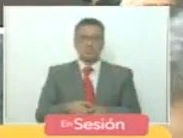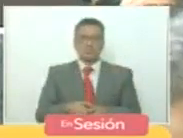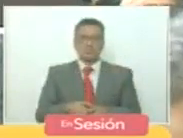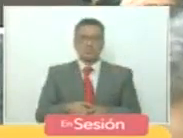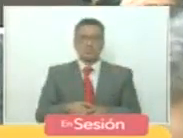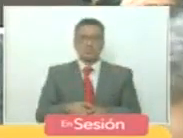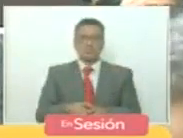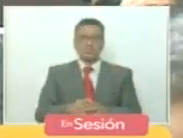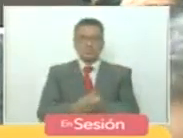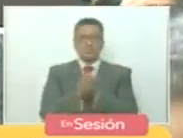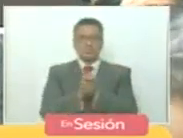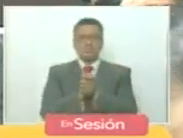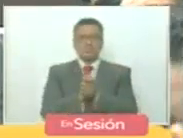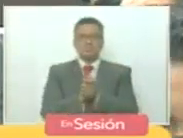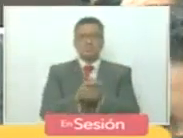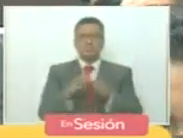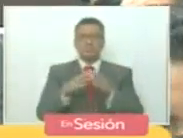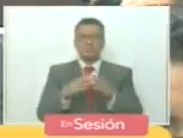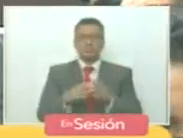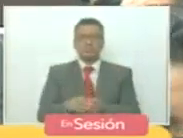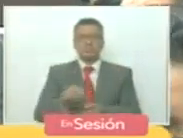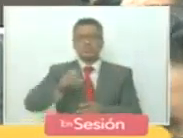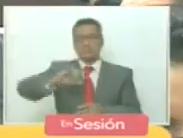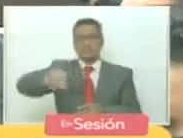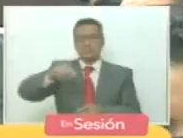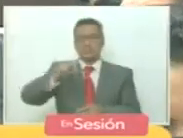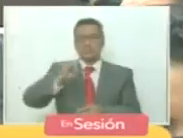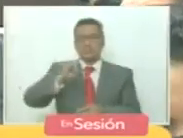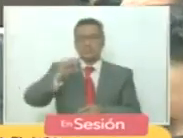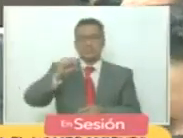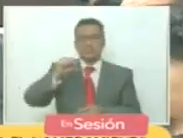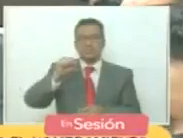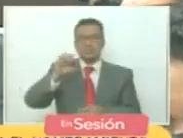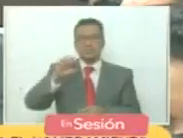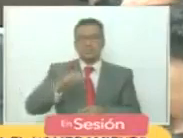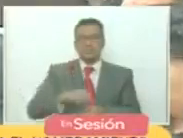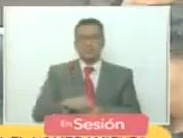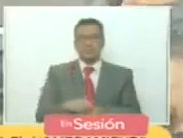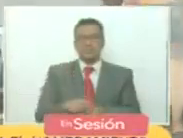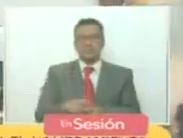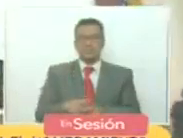en el compañero José Rafael Silva Ponte,